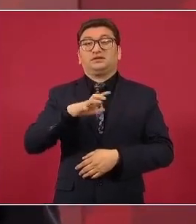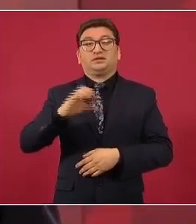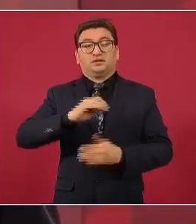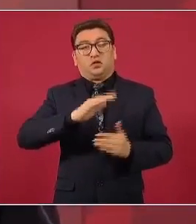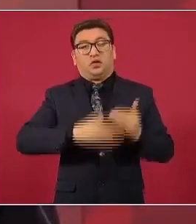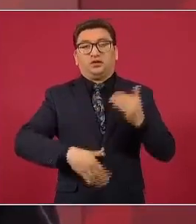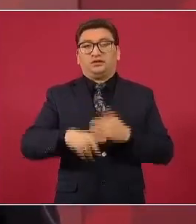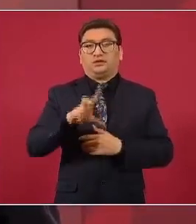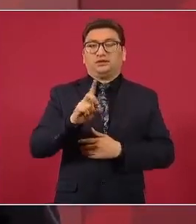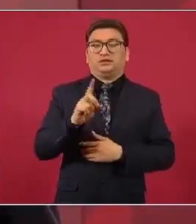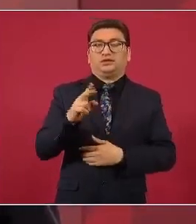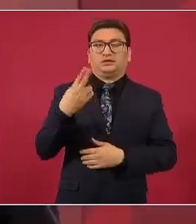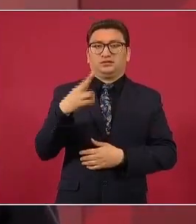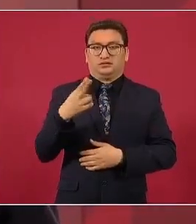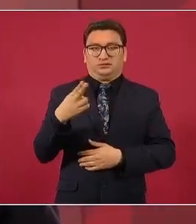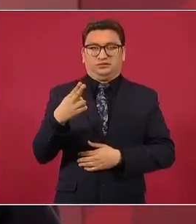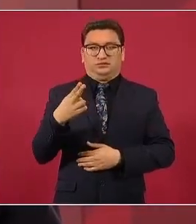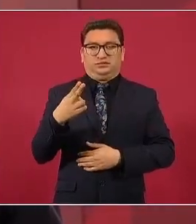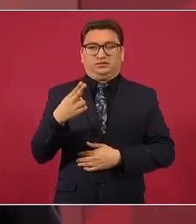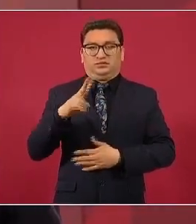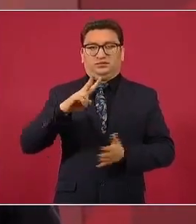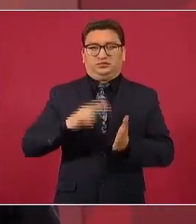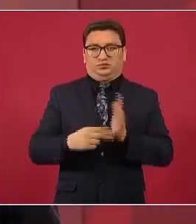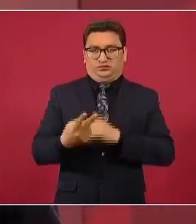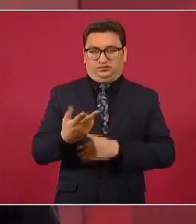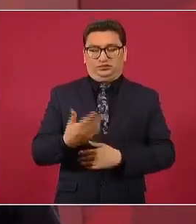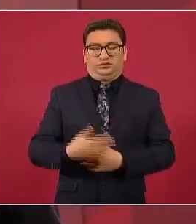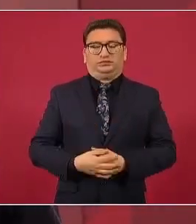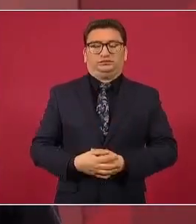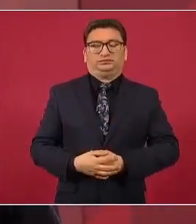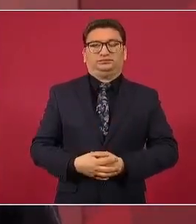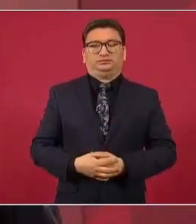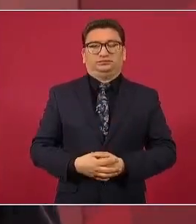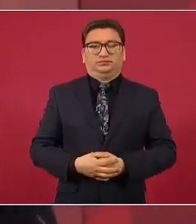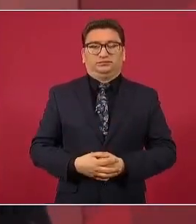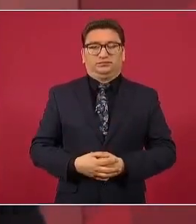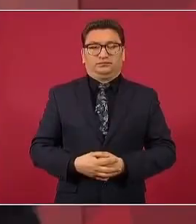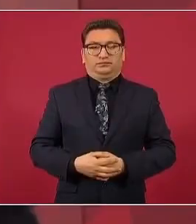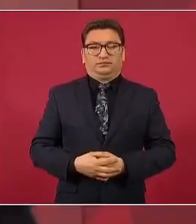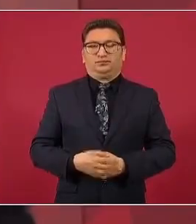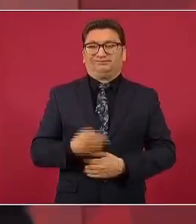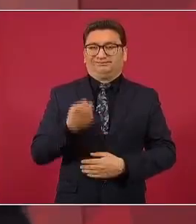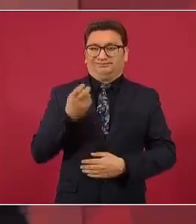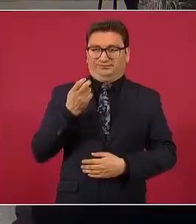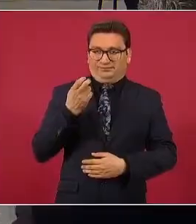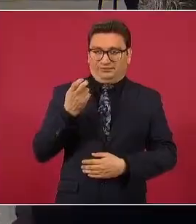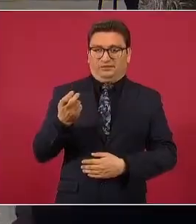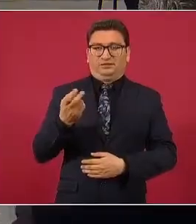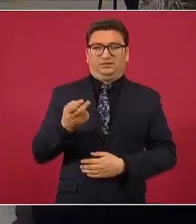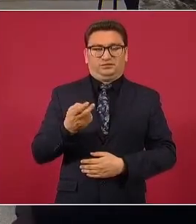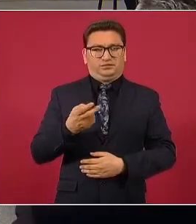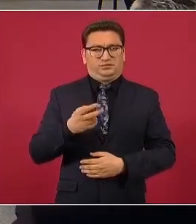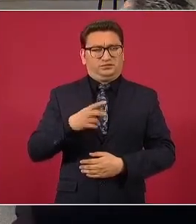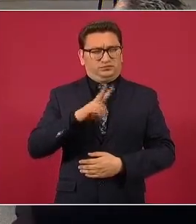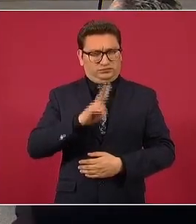el 30 de noviembre del 2000. Así fue. No,